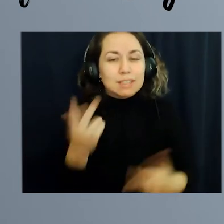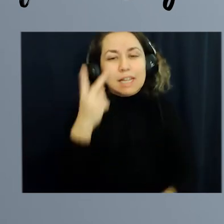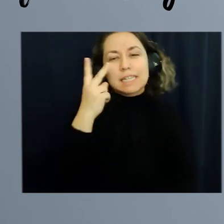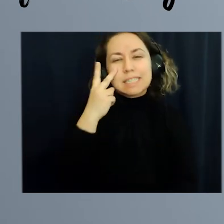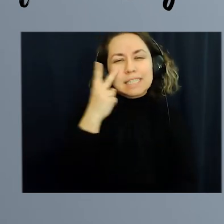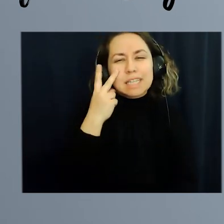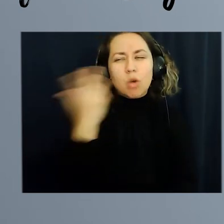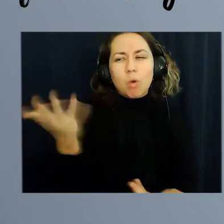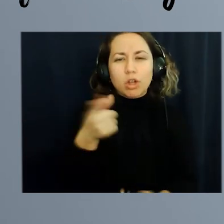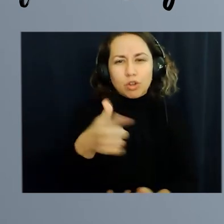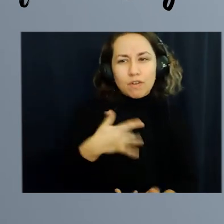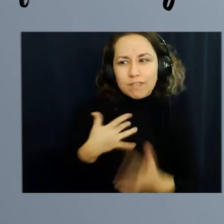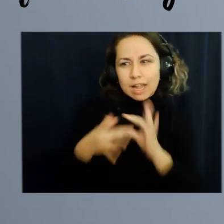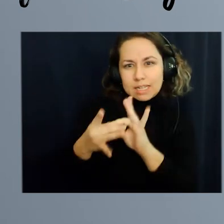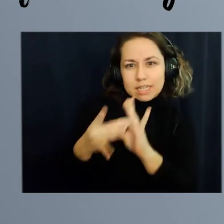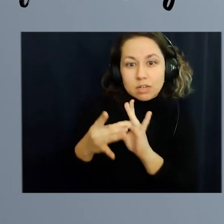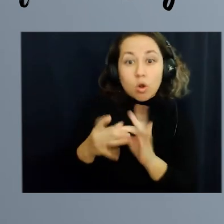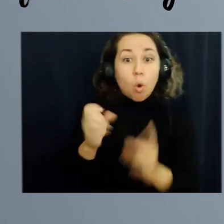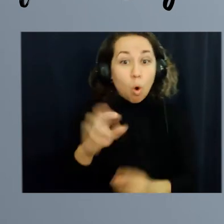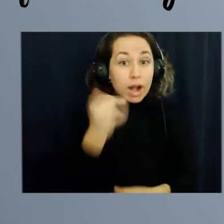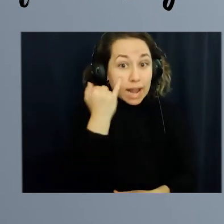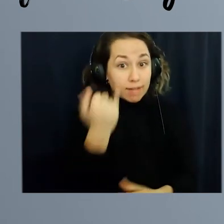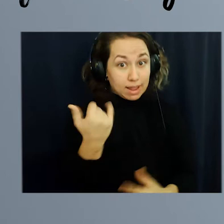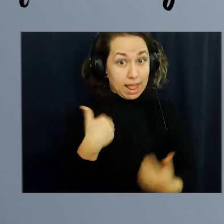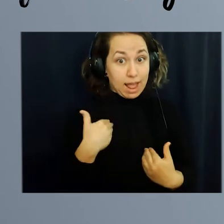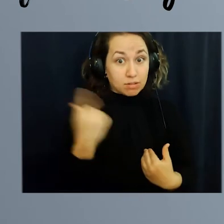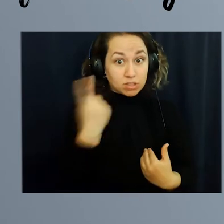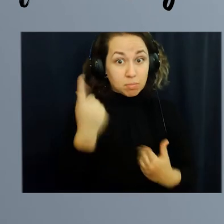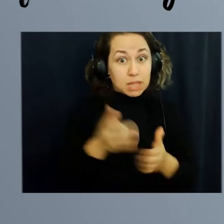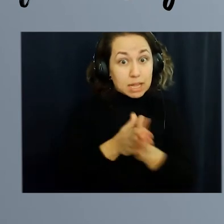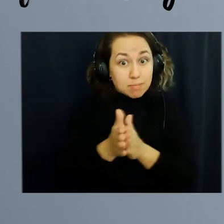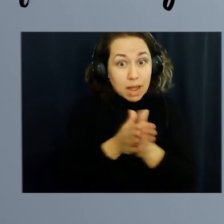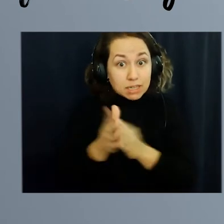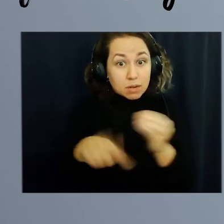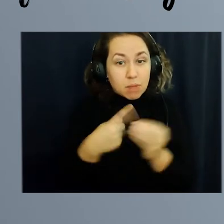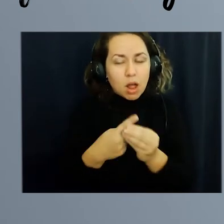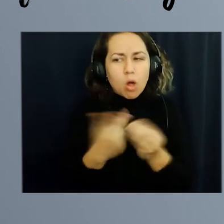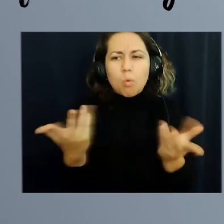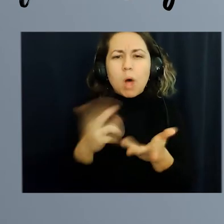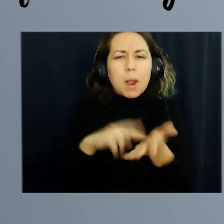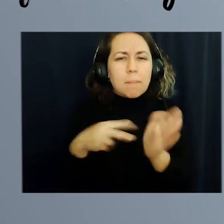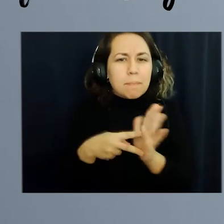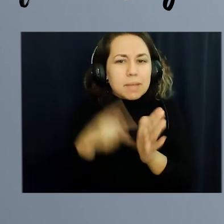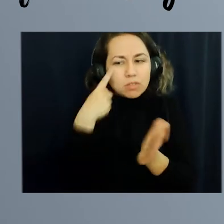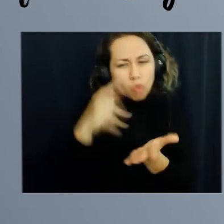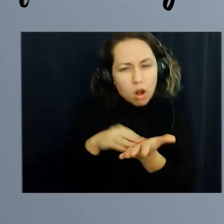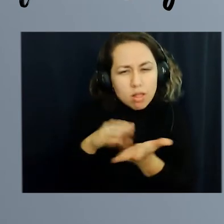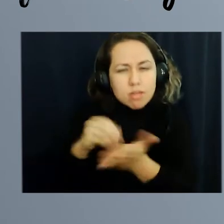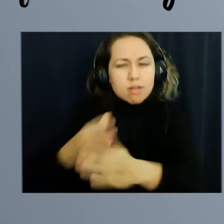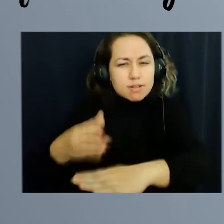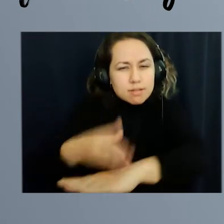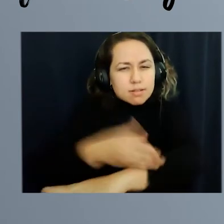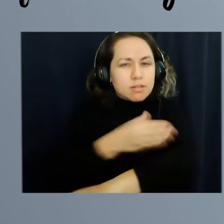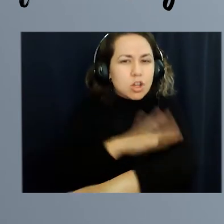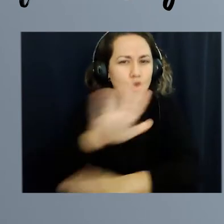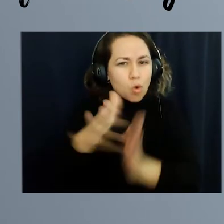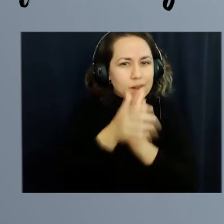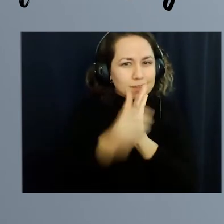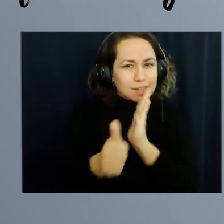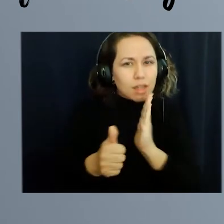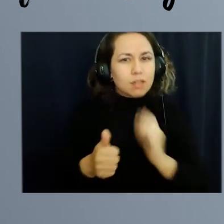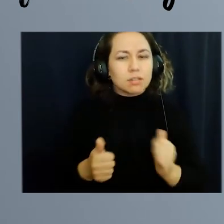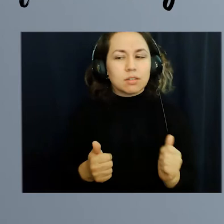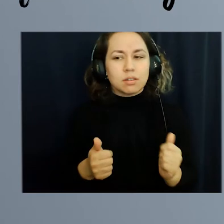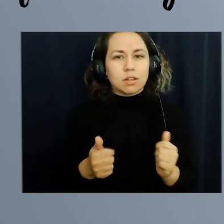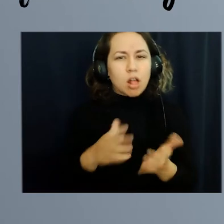quedes así. Yo vengo de una infancia loca y tomó mucho para encontrar quién soy,